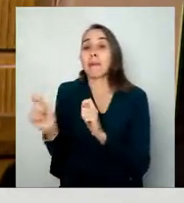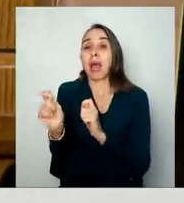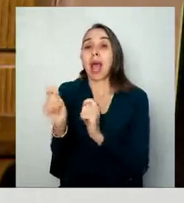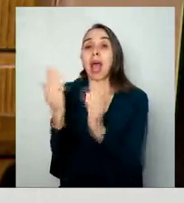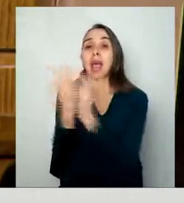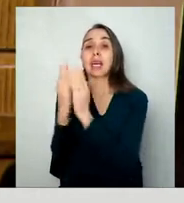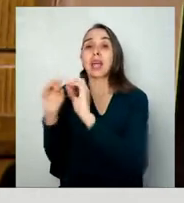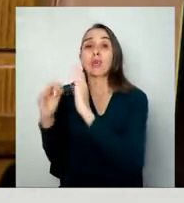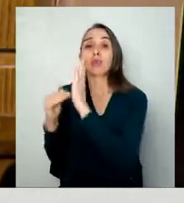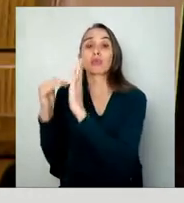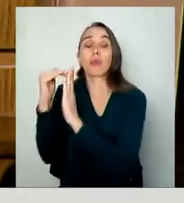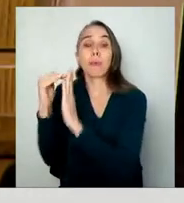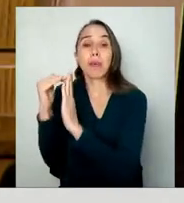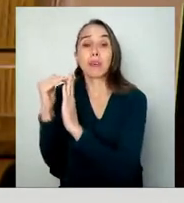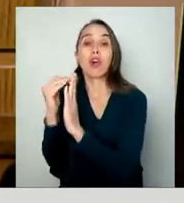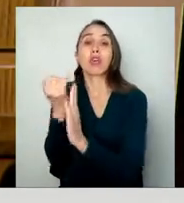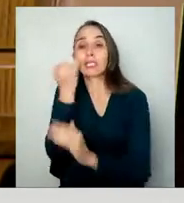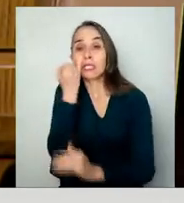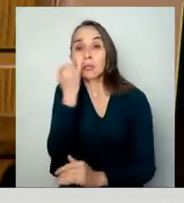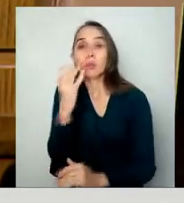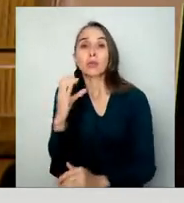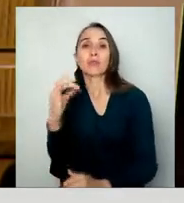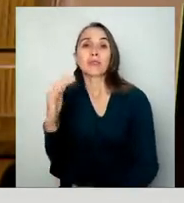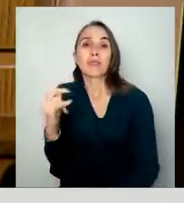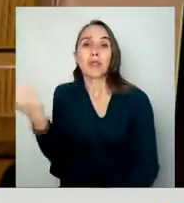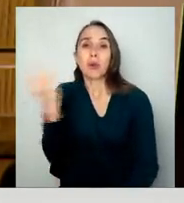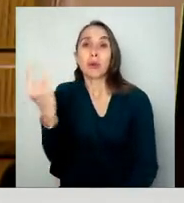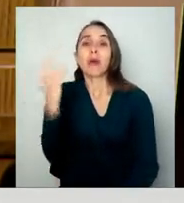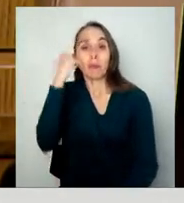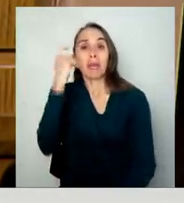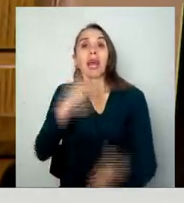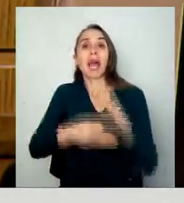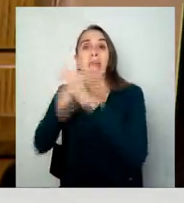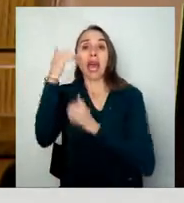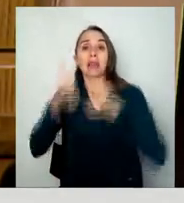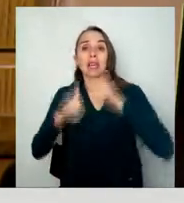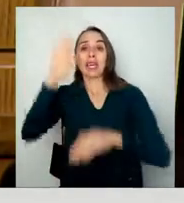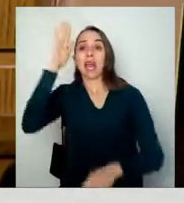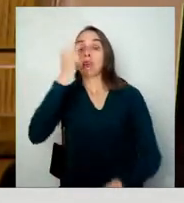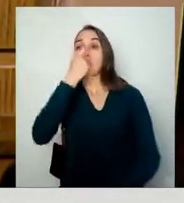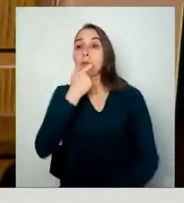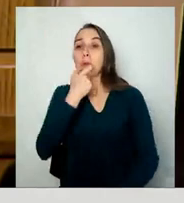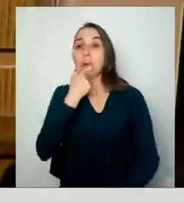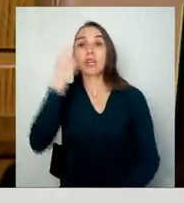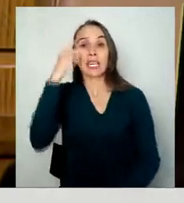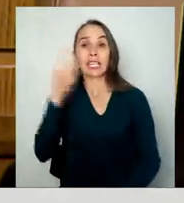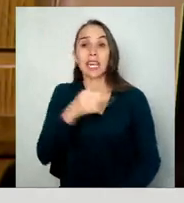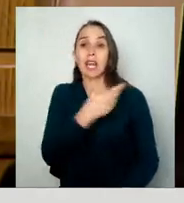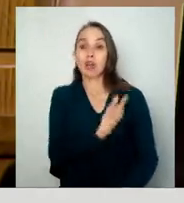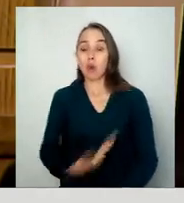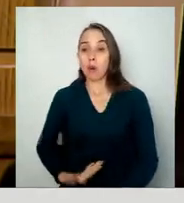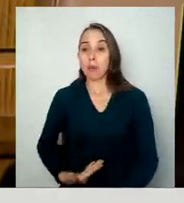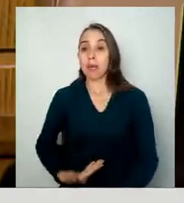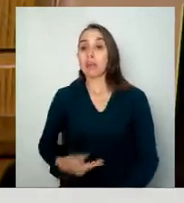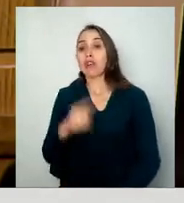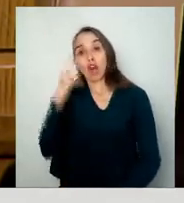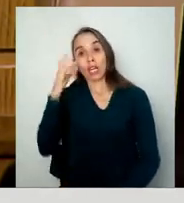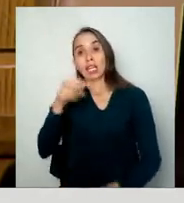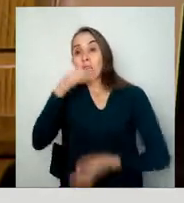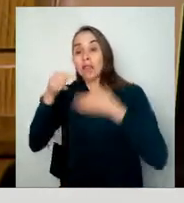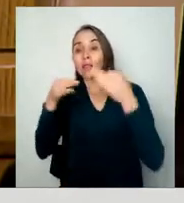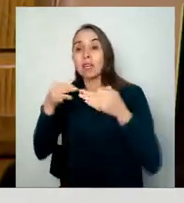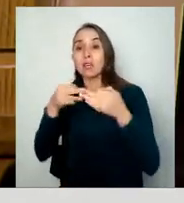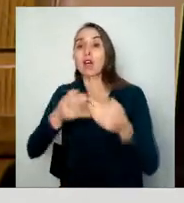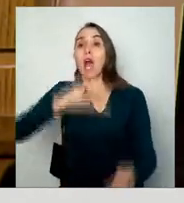son estos mismos jóvenes que creyeron la Falsa promesa del entonces candidato boric y de este gobierno por su intermedio que lleno demagogia y